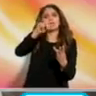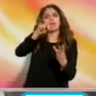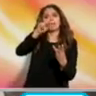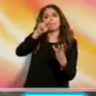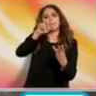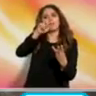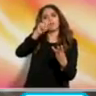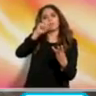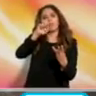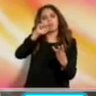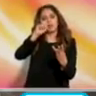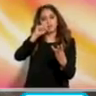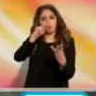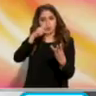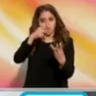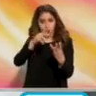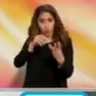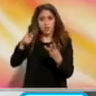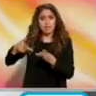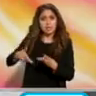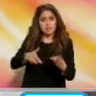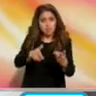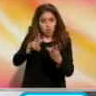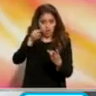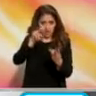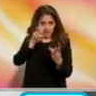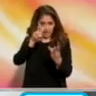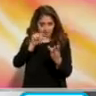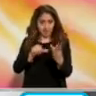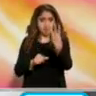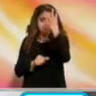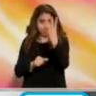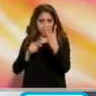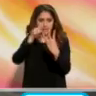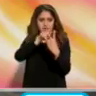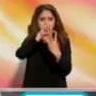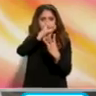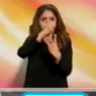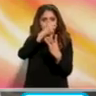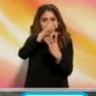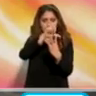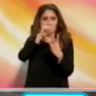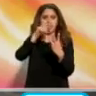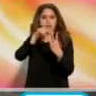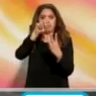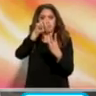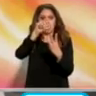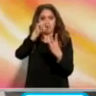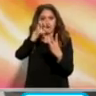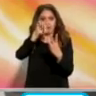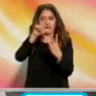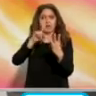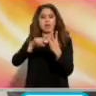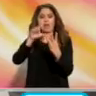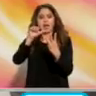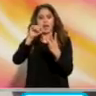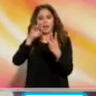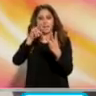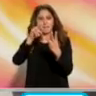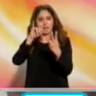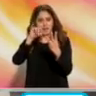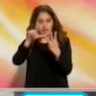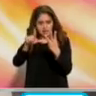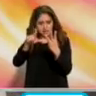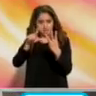al borde del río Neva. Son 3 personajes interpretados por Sheila Ferrera, Daniel Haddad y Abril Mayet. Sí.